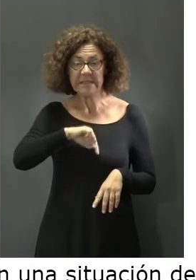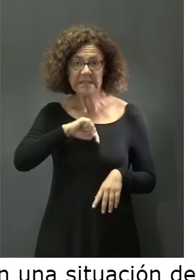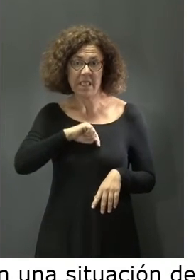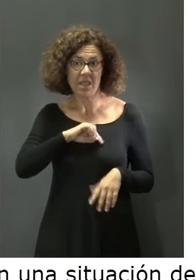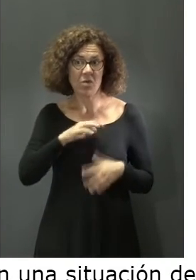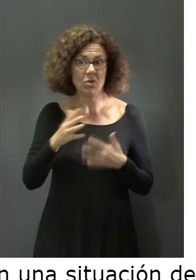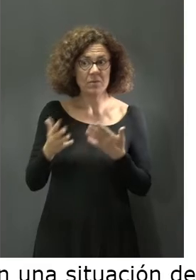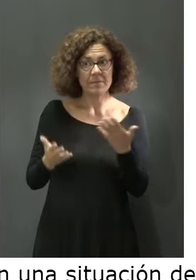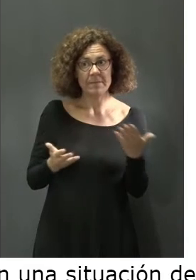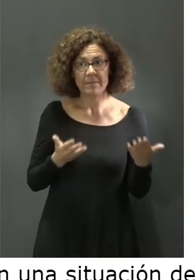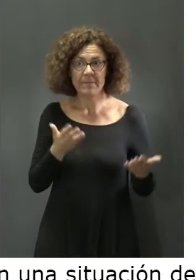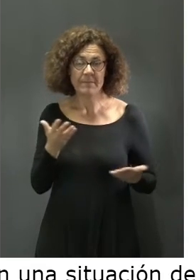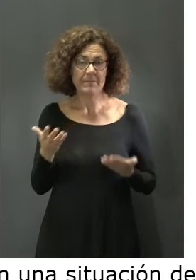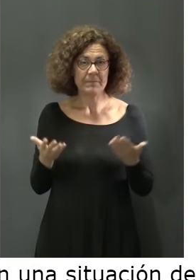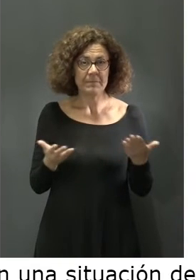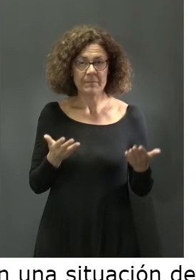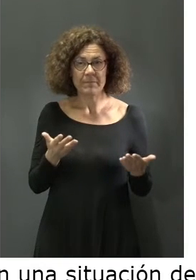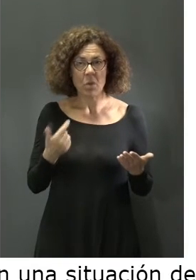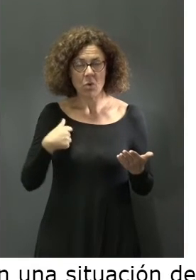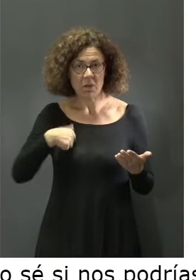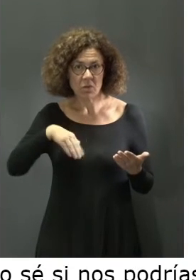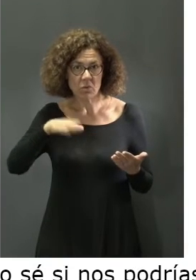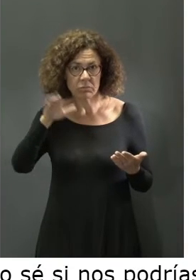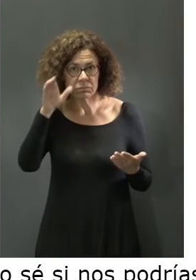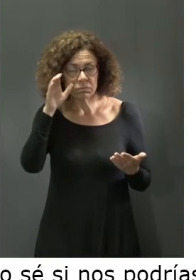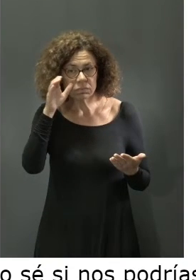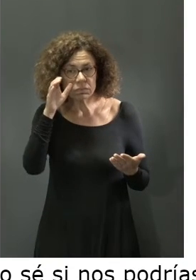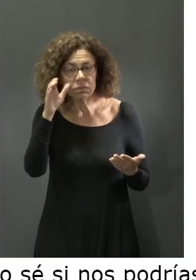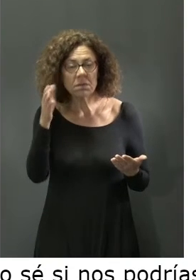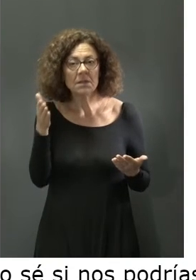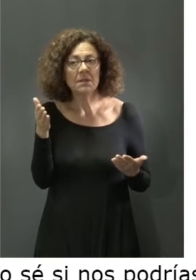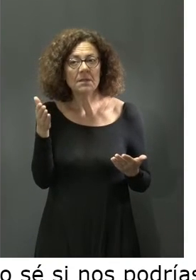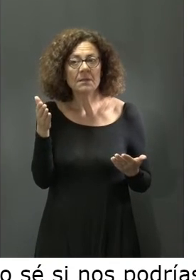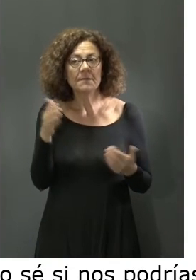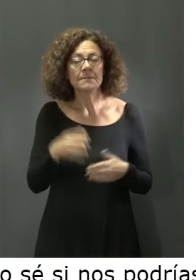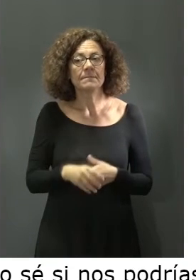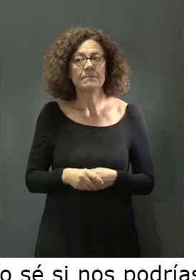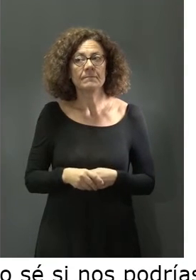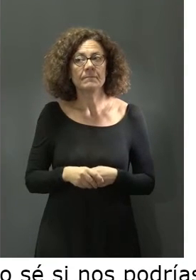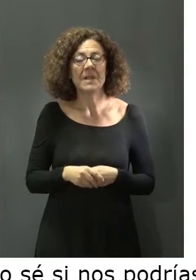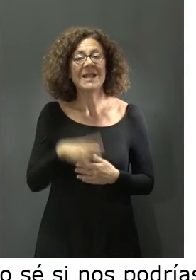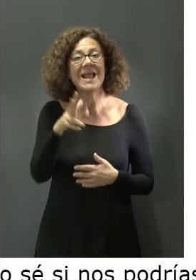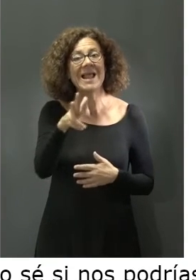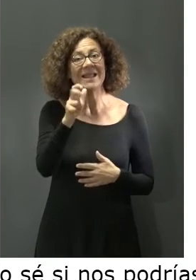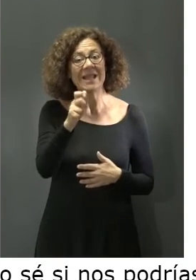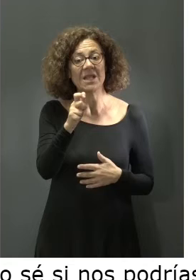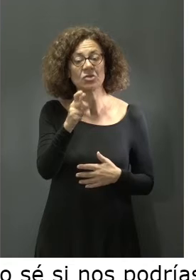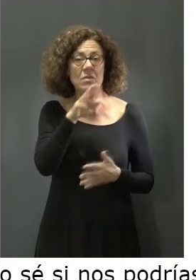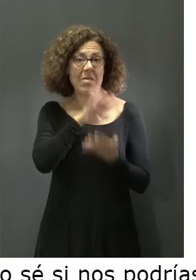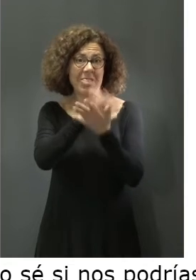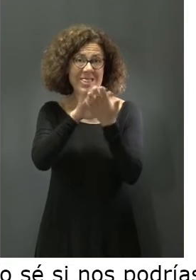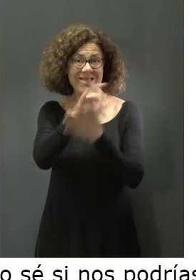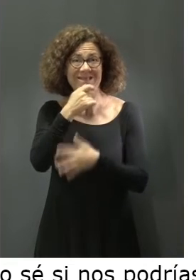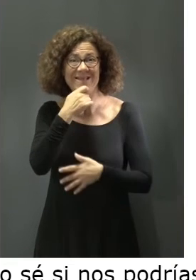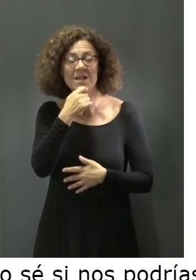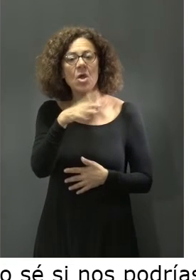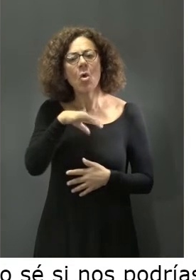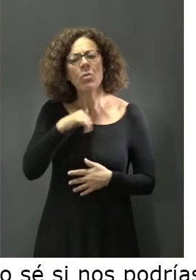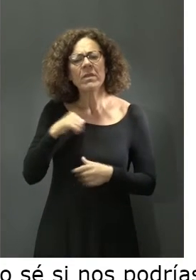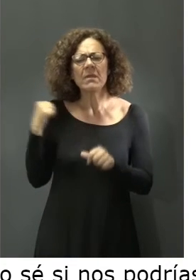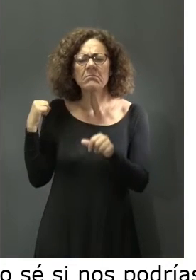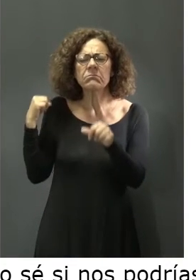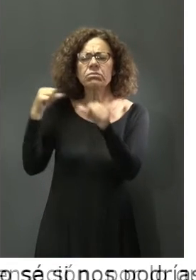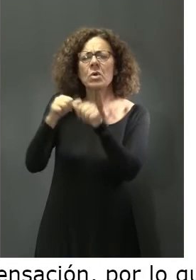sensación, por lo que he leído o lo que he conocido, que en el derecho anglosajón, que a lo mejor pues tiene una